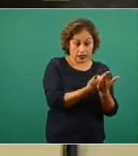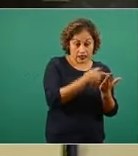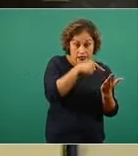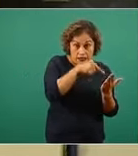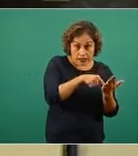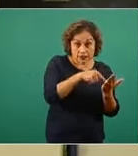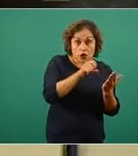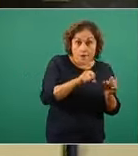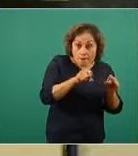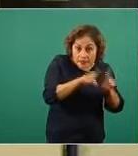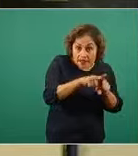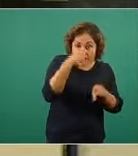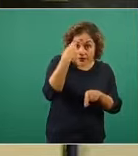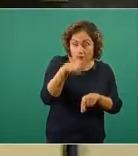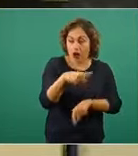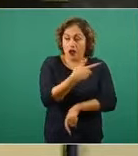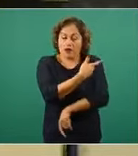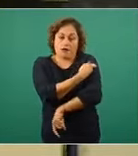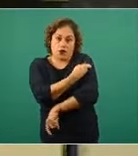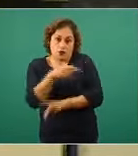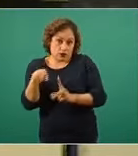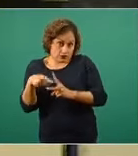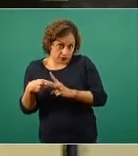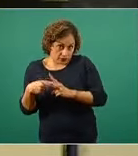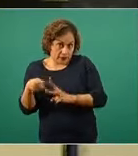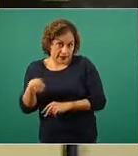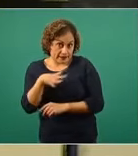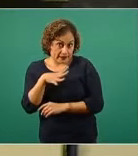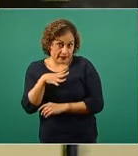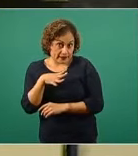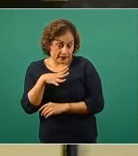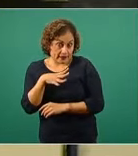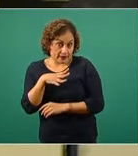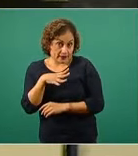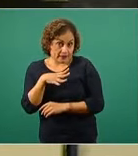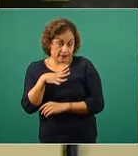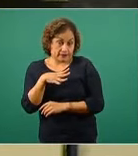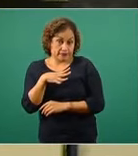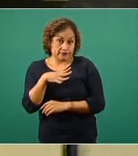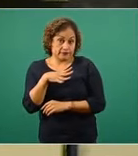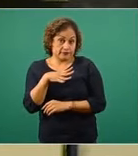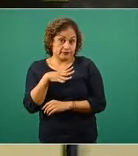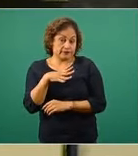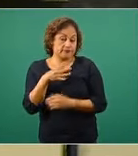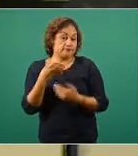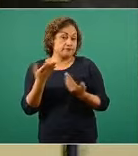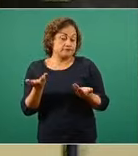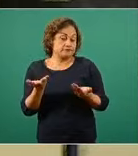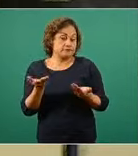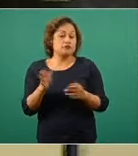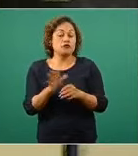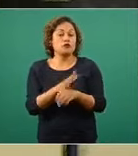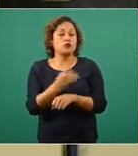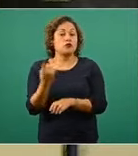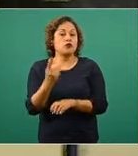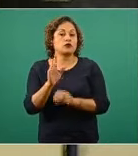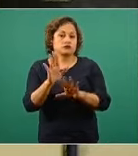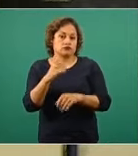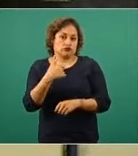vacunas pertenecientes a ciertos estados o municipios aquí en México. Hay una observación que me